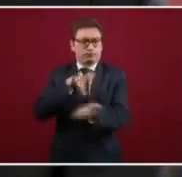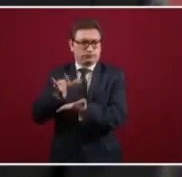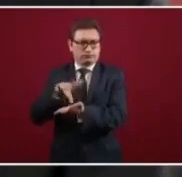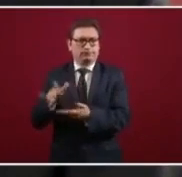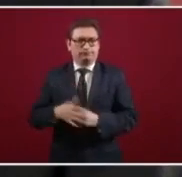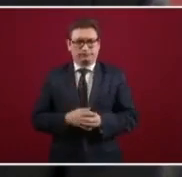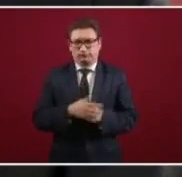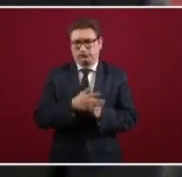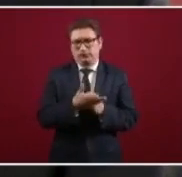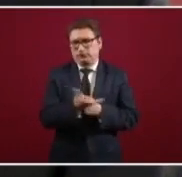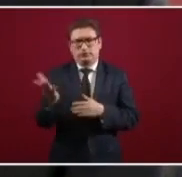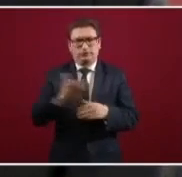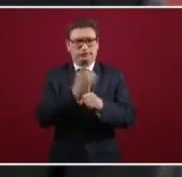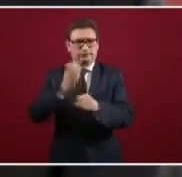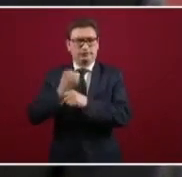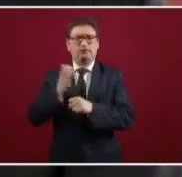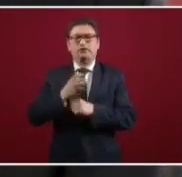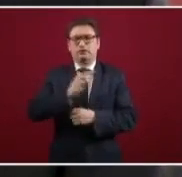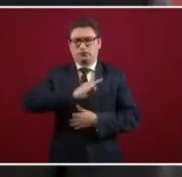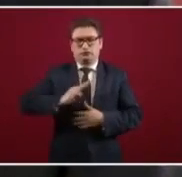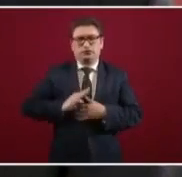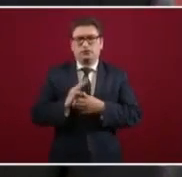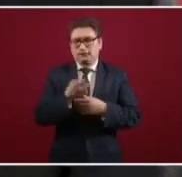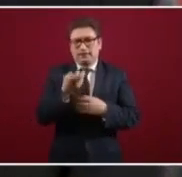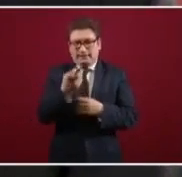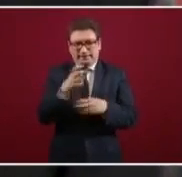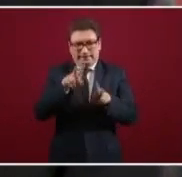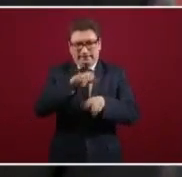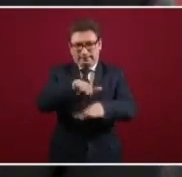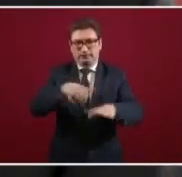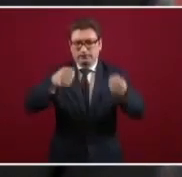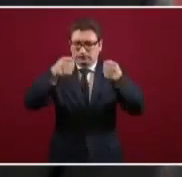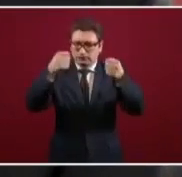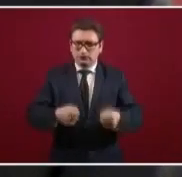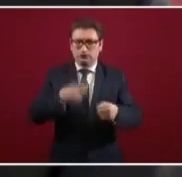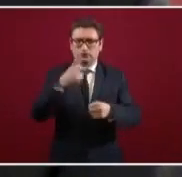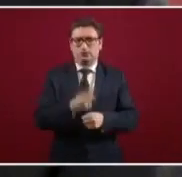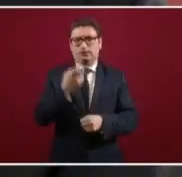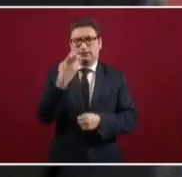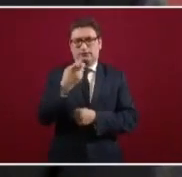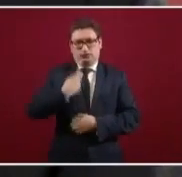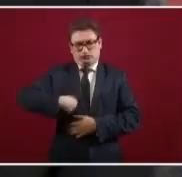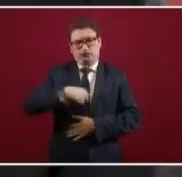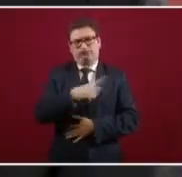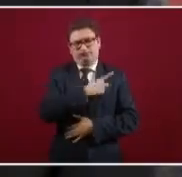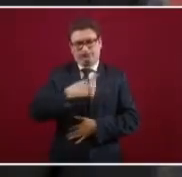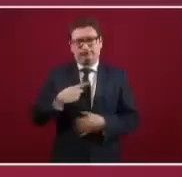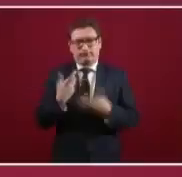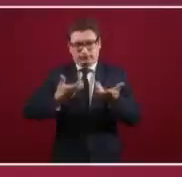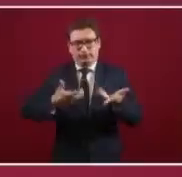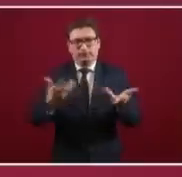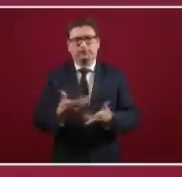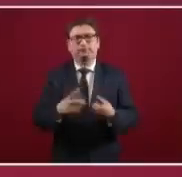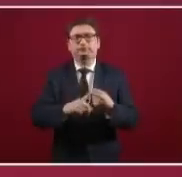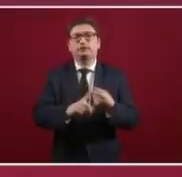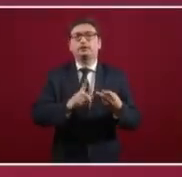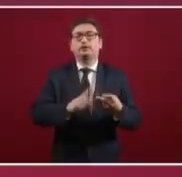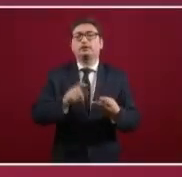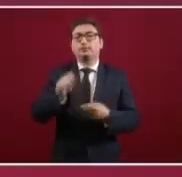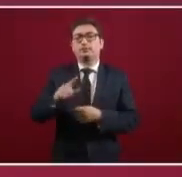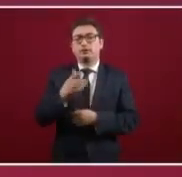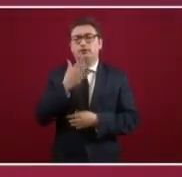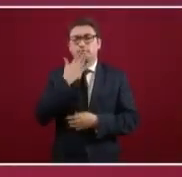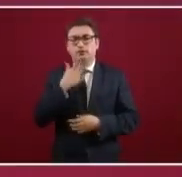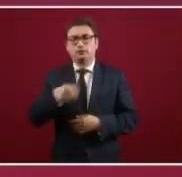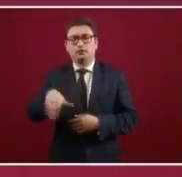a estos municipios en materia de seguridad es nuestro deber y en el caso son ahora